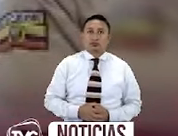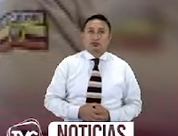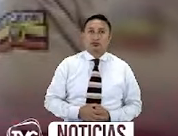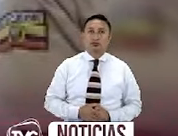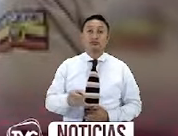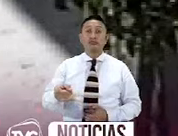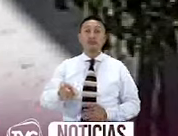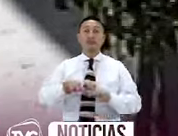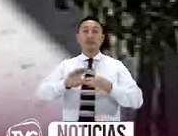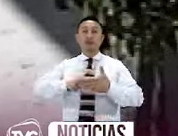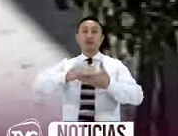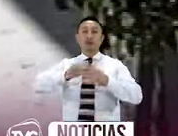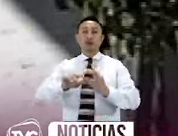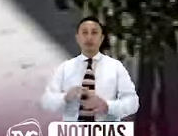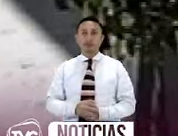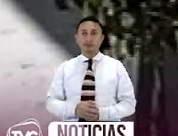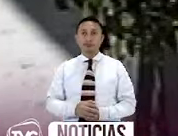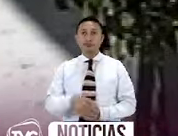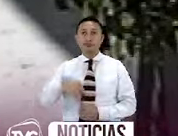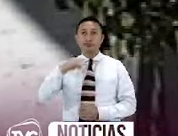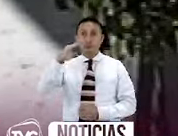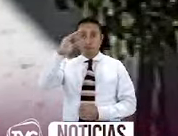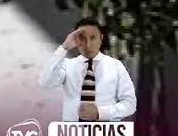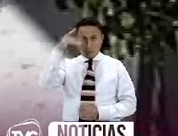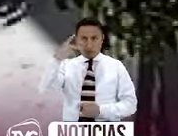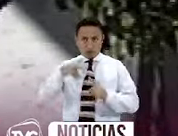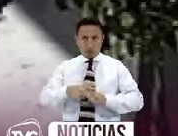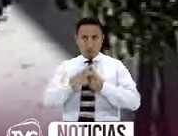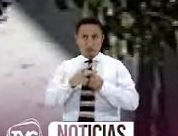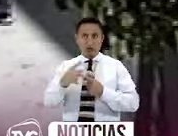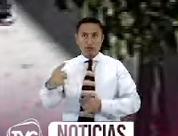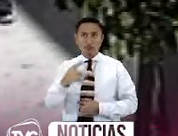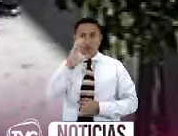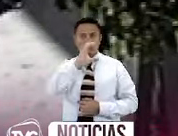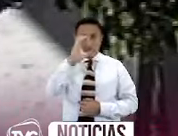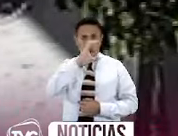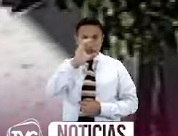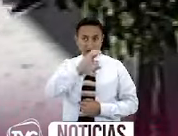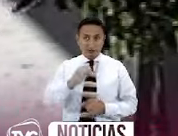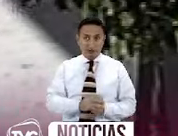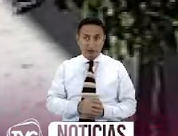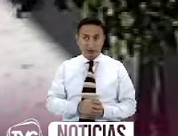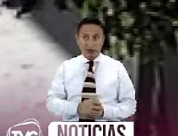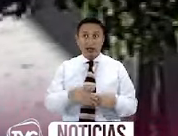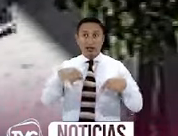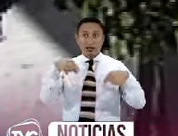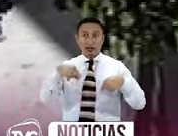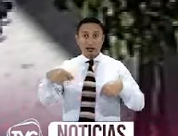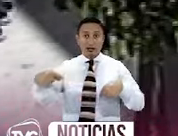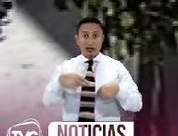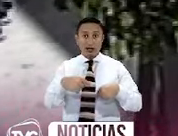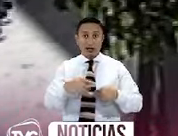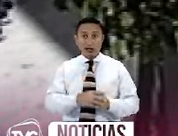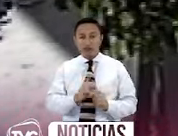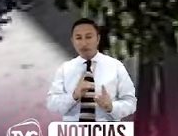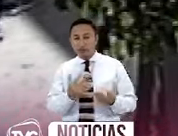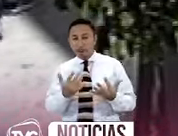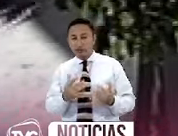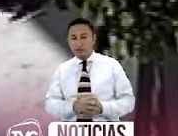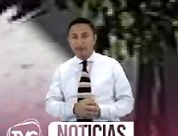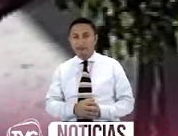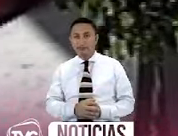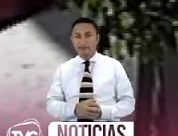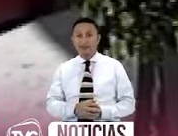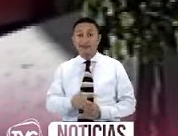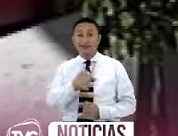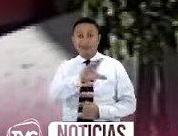laptop. Y aunque la policía emprendió la búsqueda de estos antisociales que operaron bajo la modalidad de sacapintas, no han podido dar con